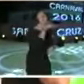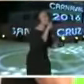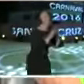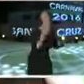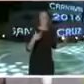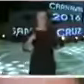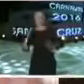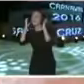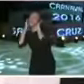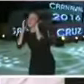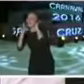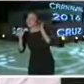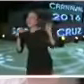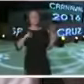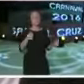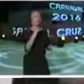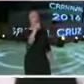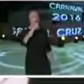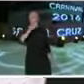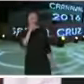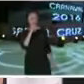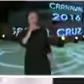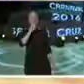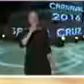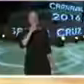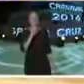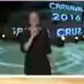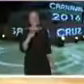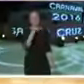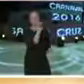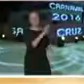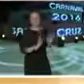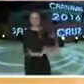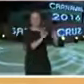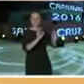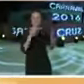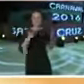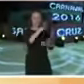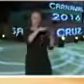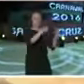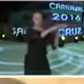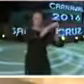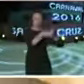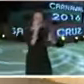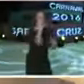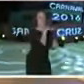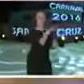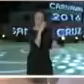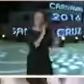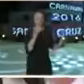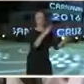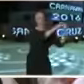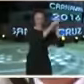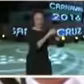Juanín. Pues yo me llamo Cali, te voy a decir a ti. En cambio de repertorio, ya está esta barba ayuda. Me